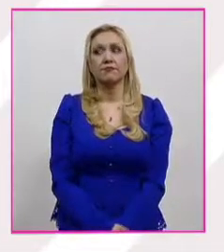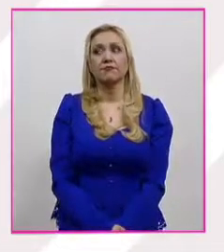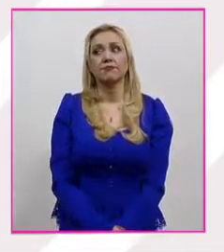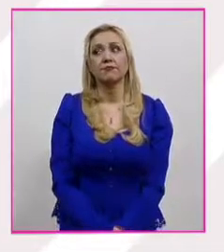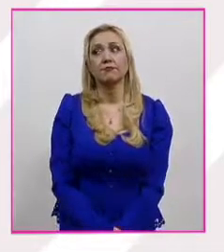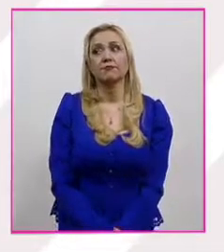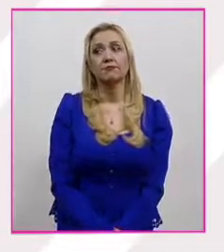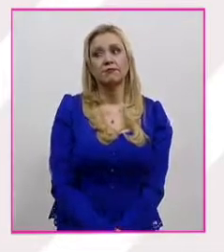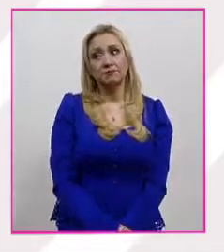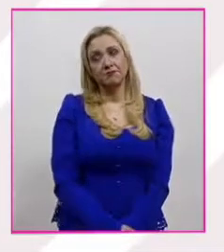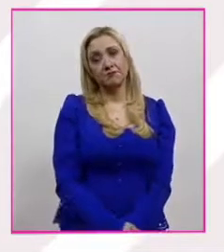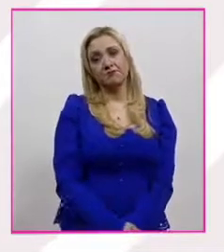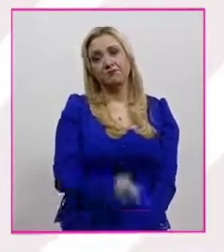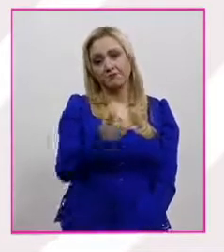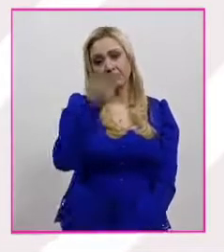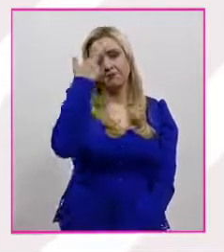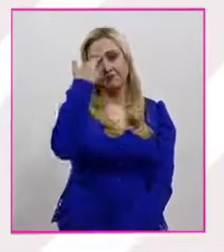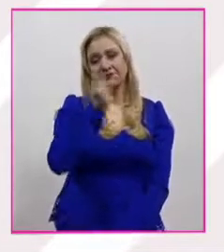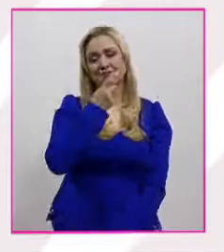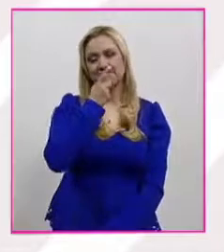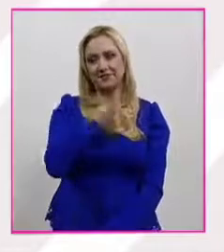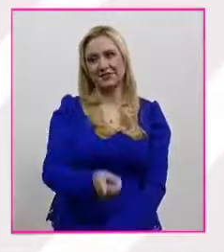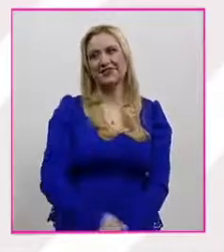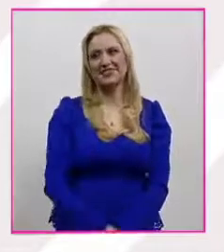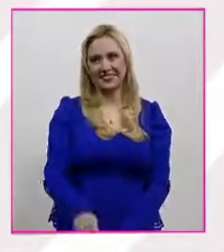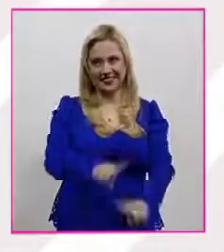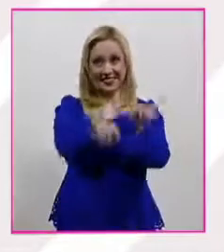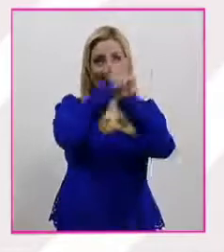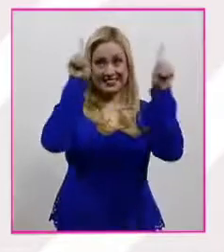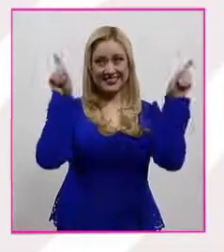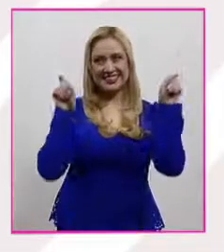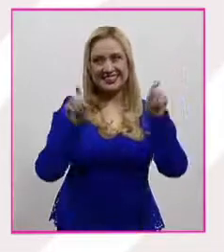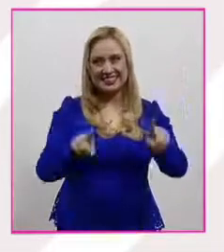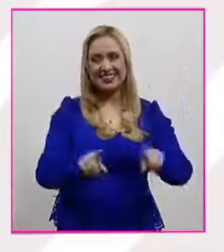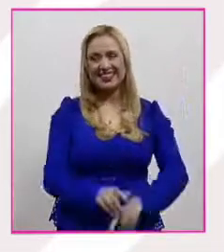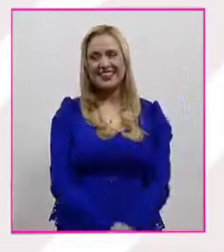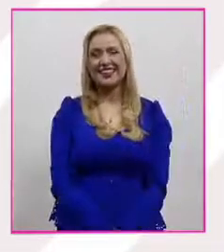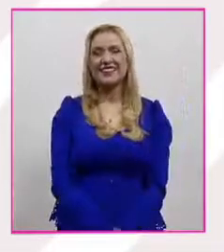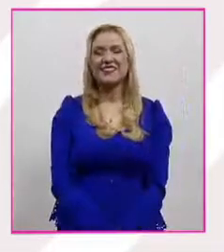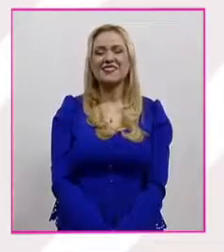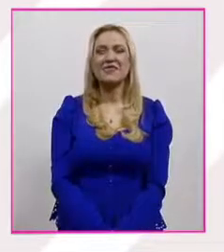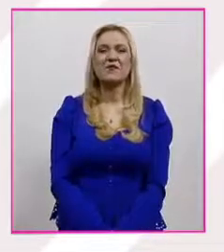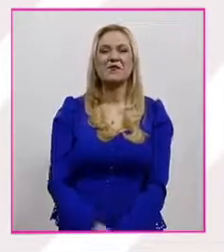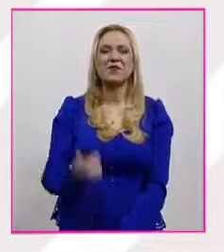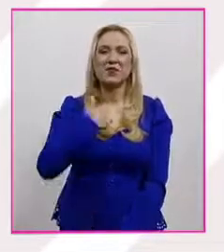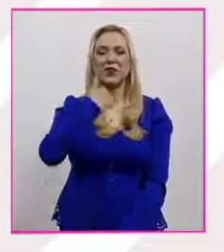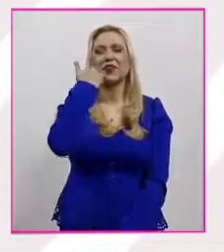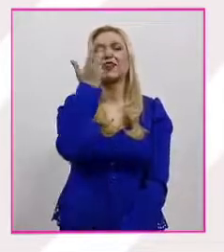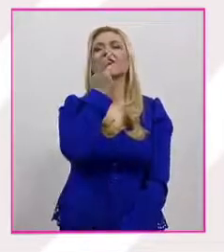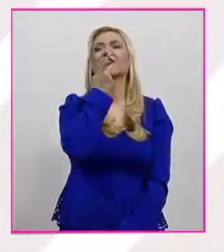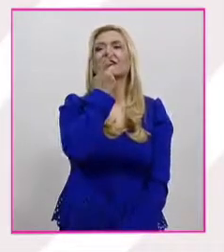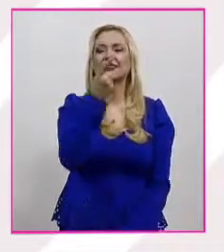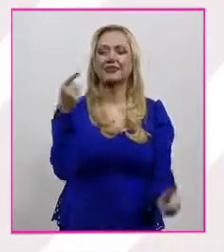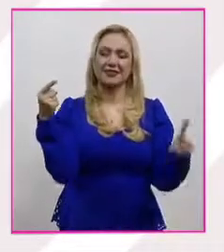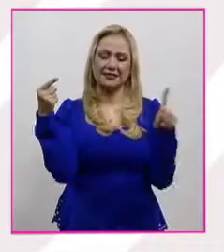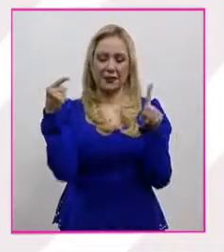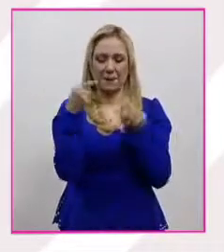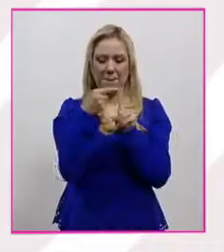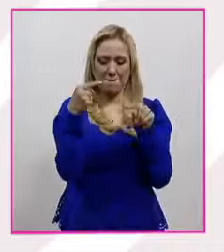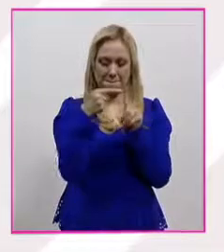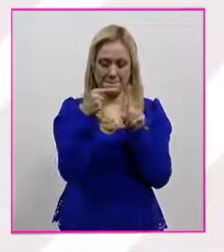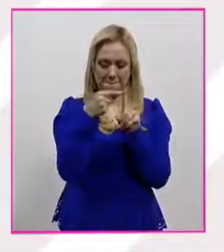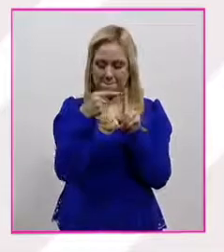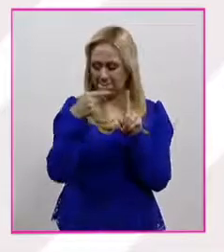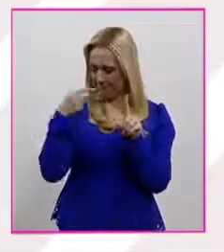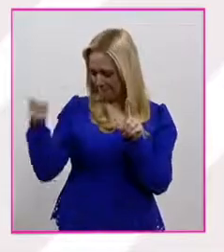Como bien dices, esa es la pregunta del millón. A mí me gustaría enfatizar un poco lo que dijo